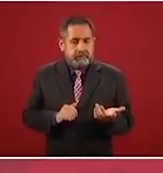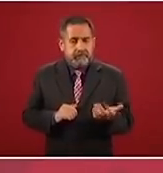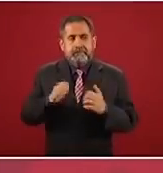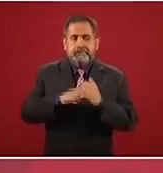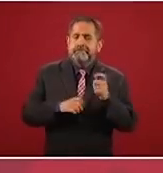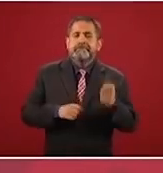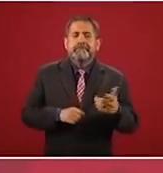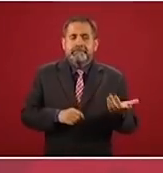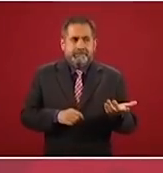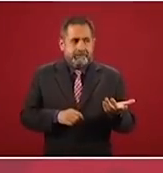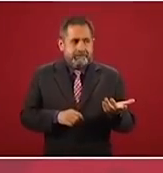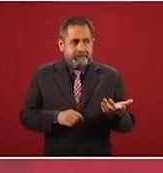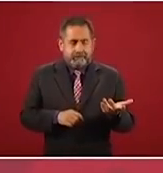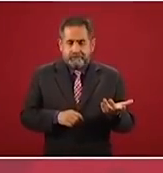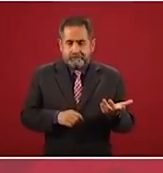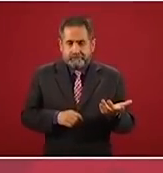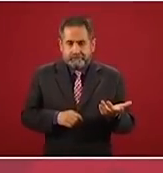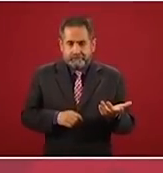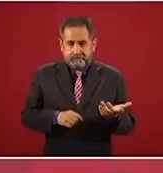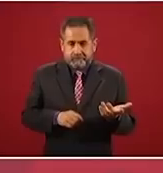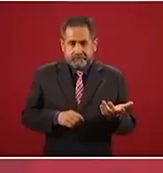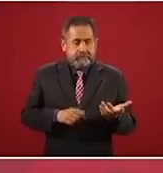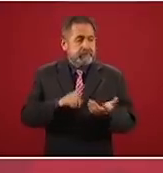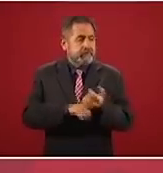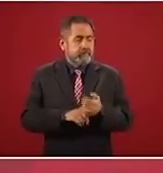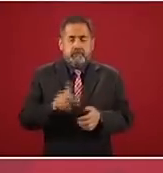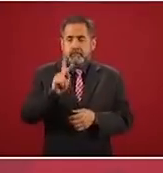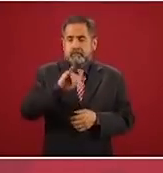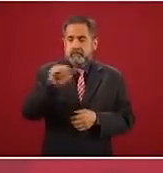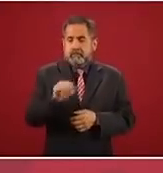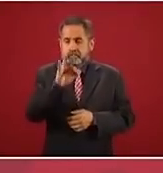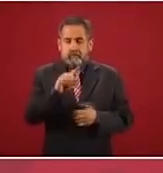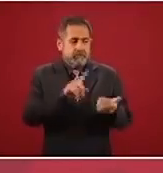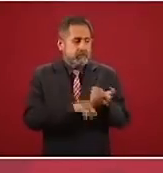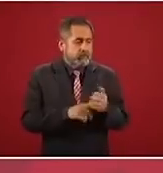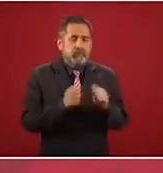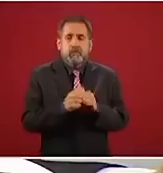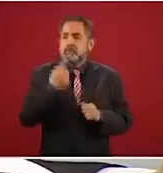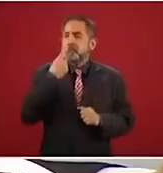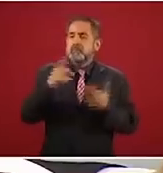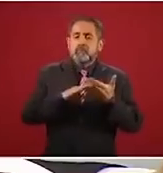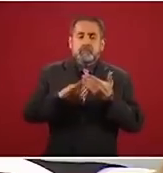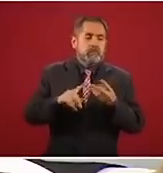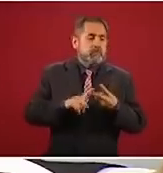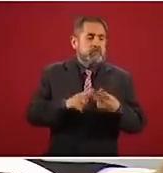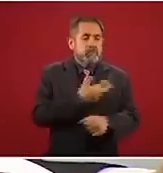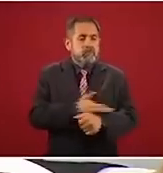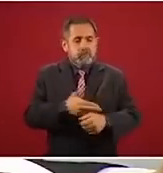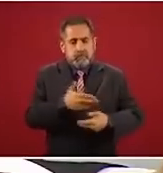es el poder judicial, de amparos, de